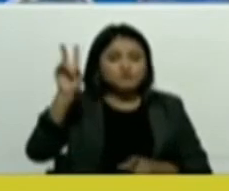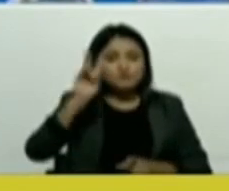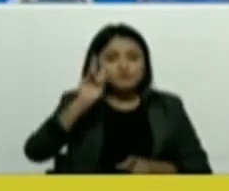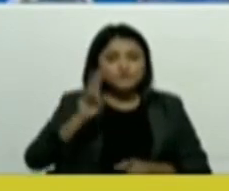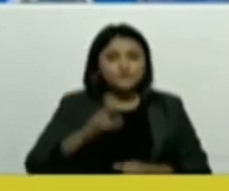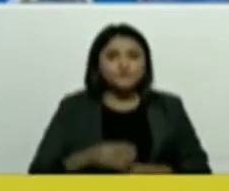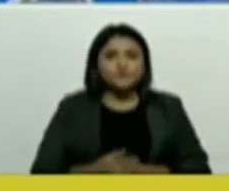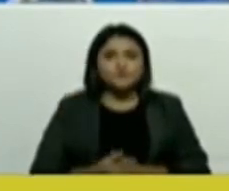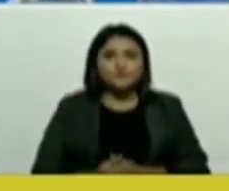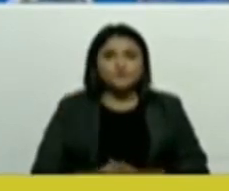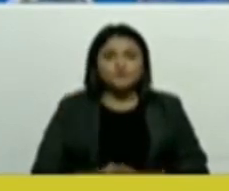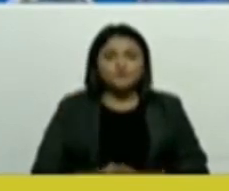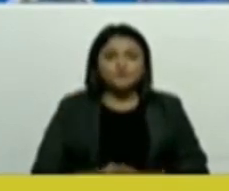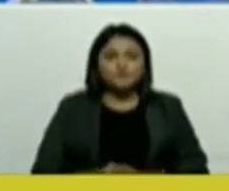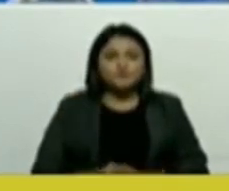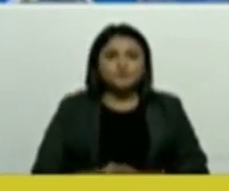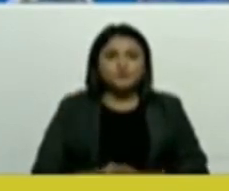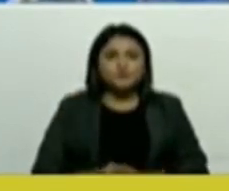de Venezuela.